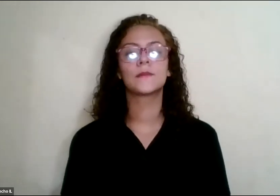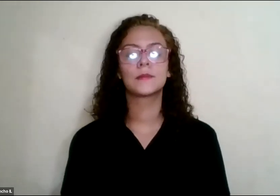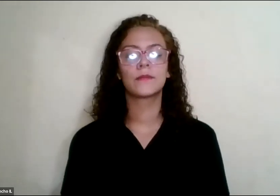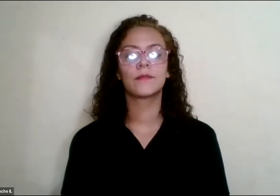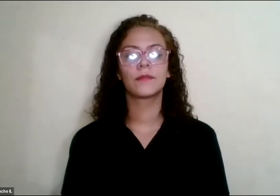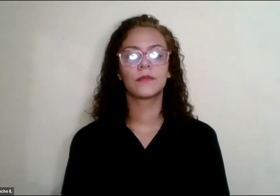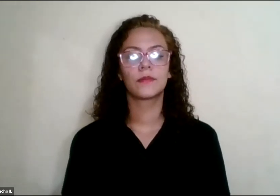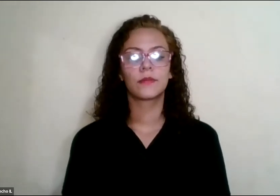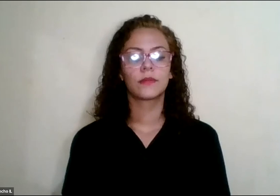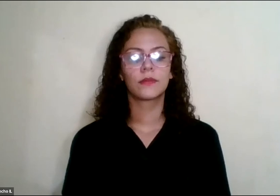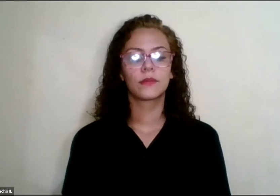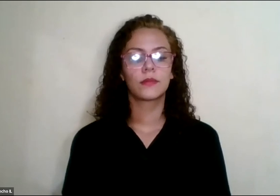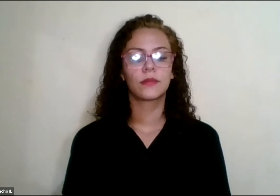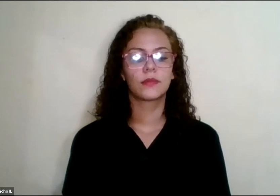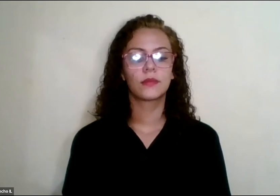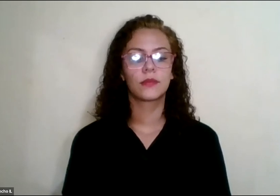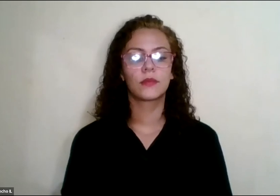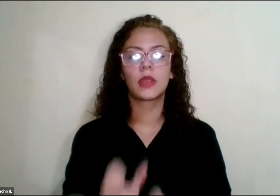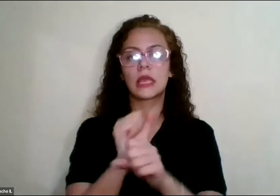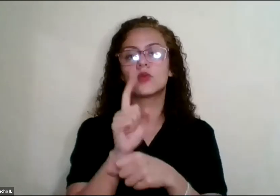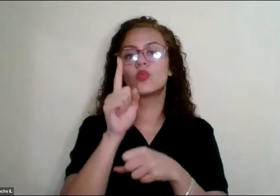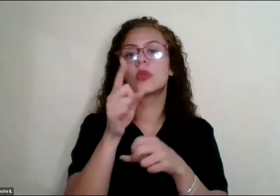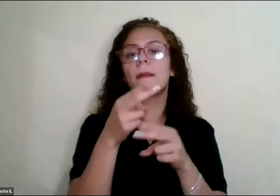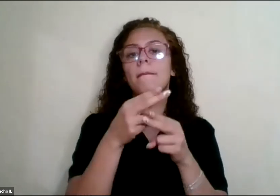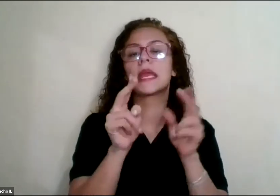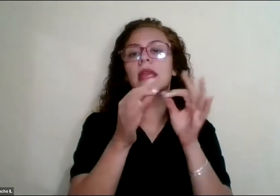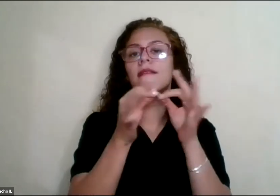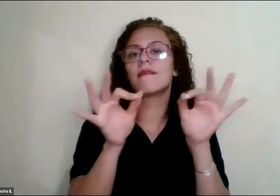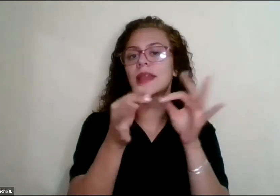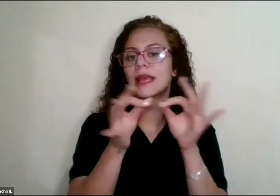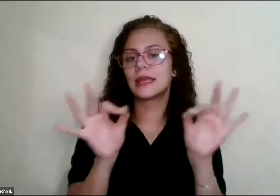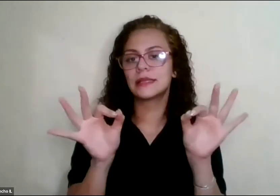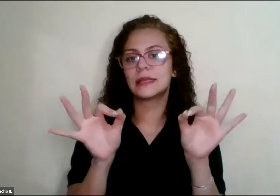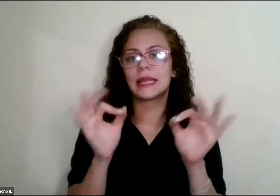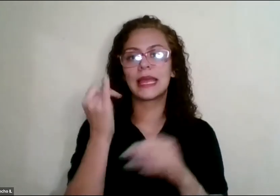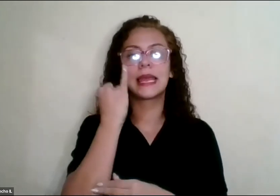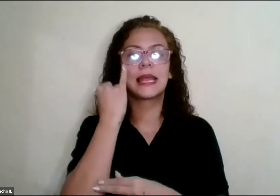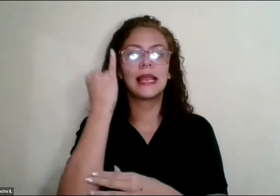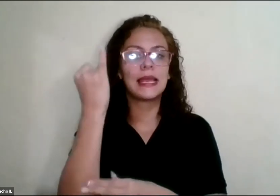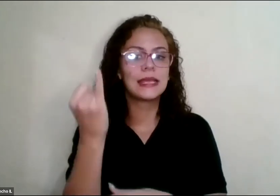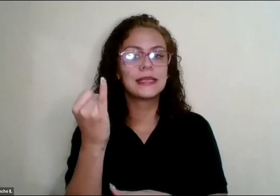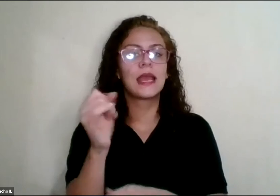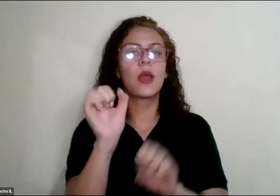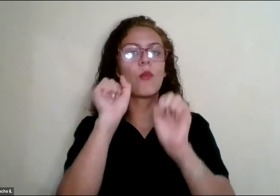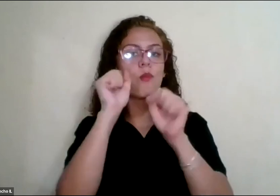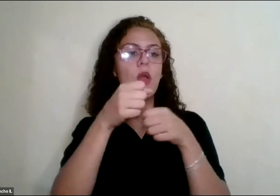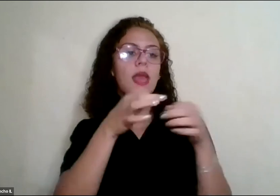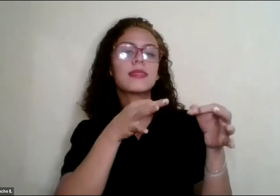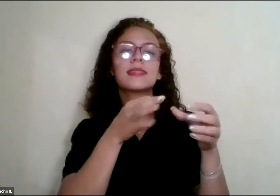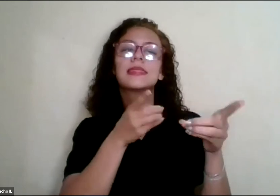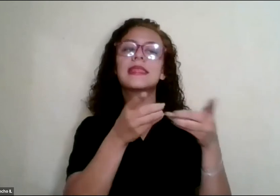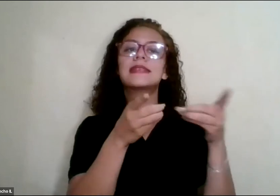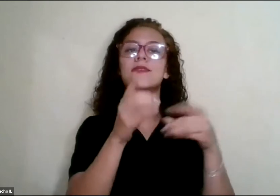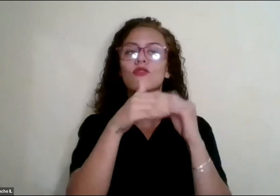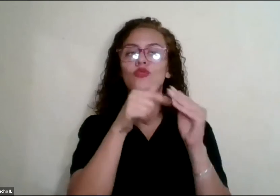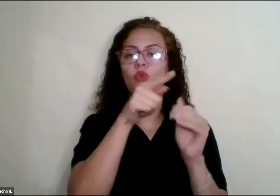Adelante. Hicimos una pequeña frase donde, bueno, la idea era justamente como lograr describir todo lo que